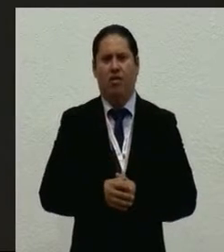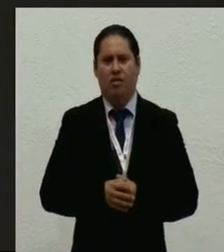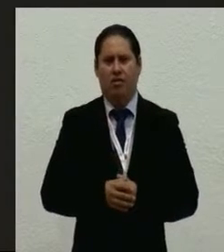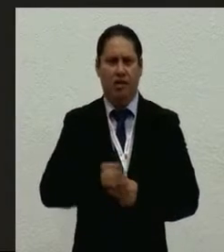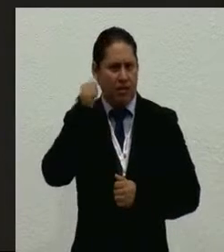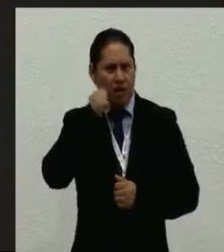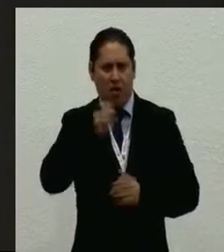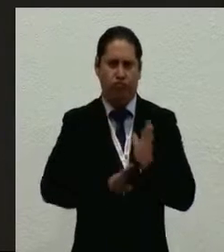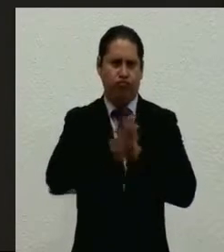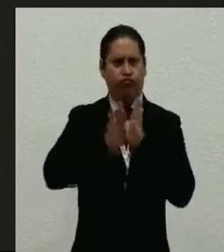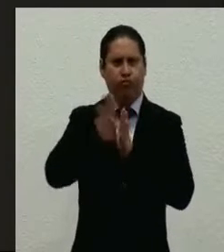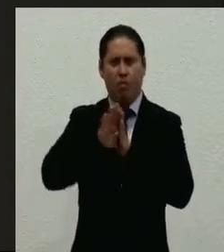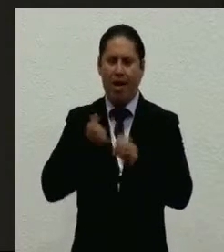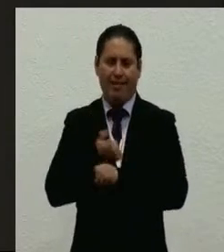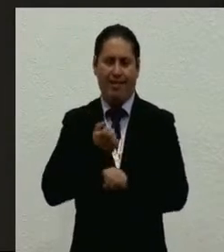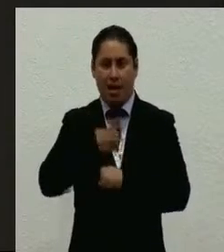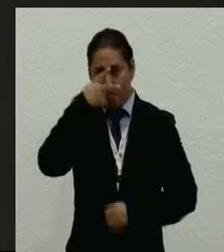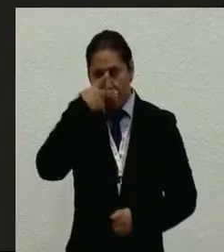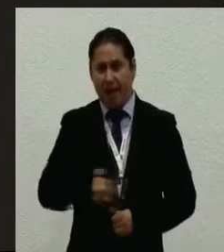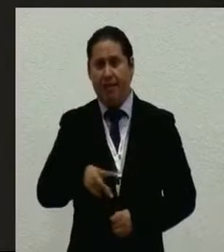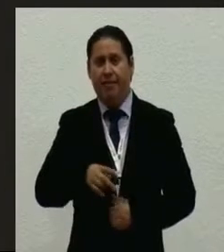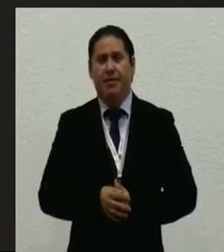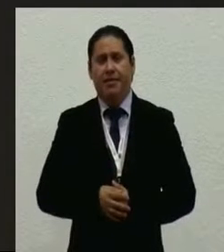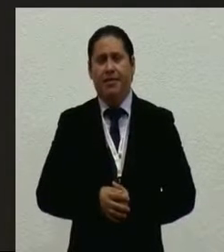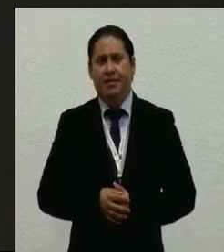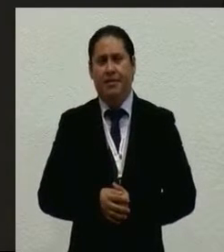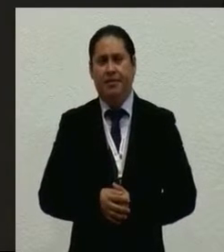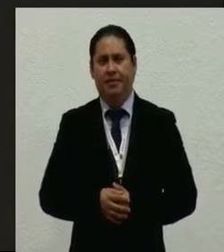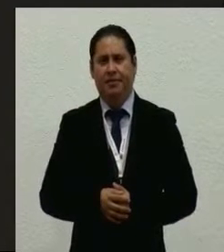la vanguardia como Estado mexicano